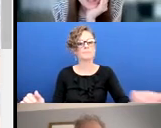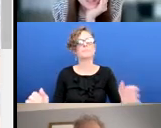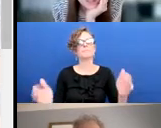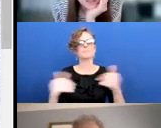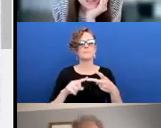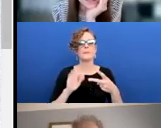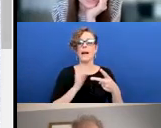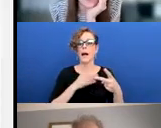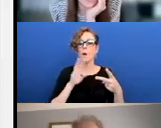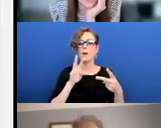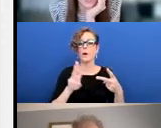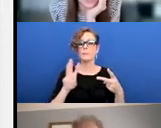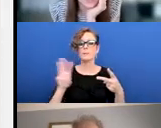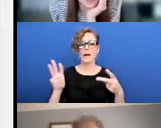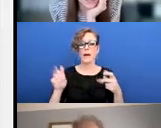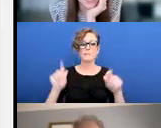violencefreecolorado.org,